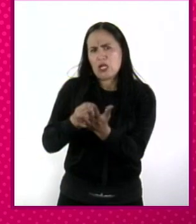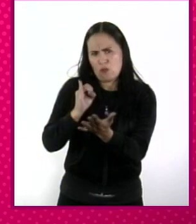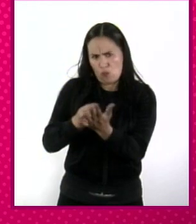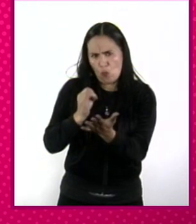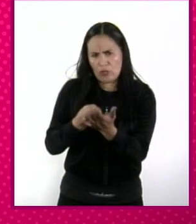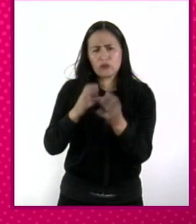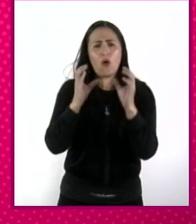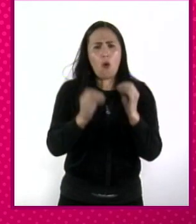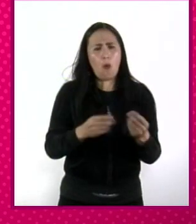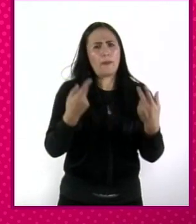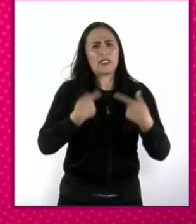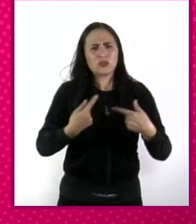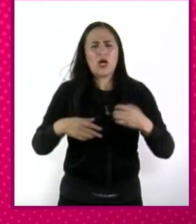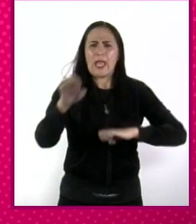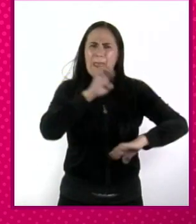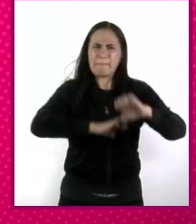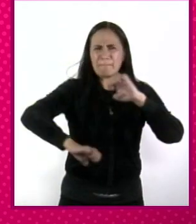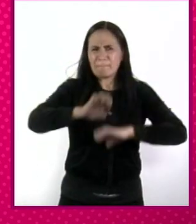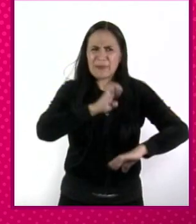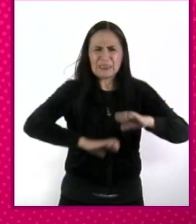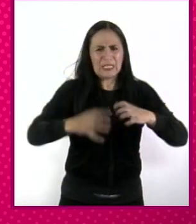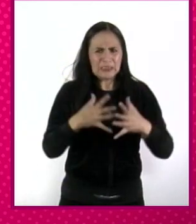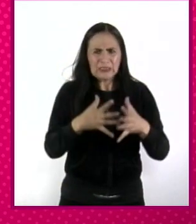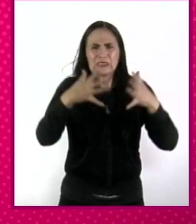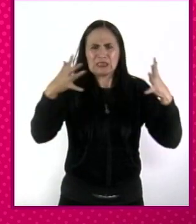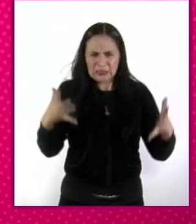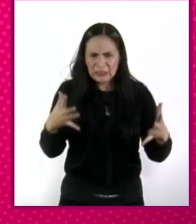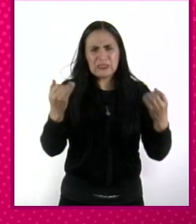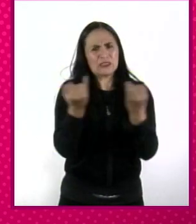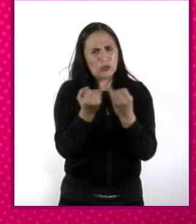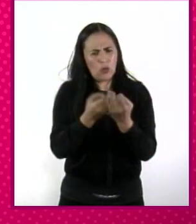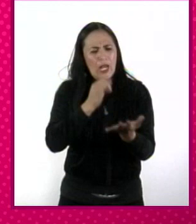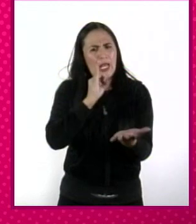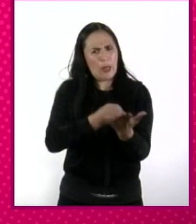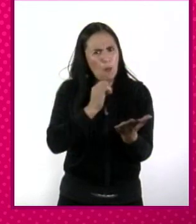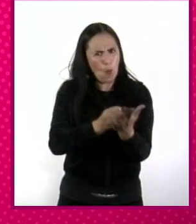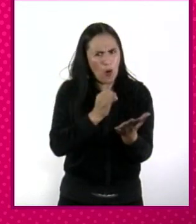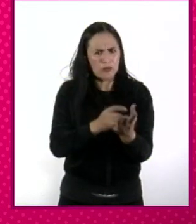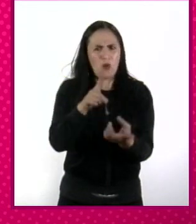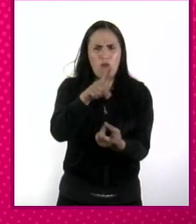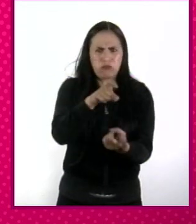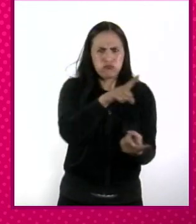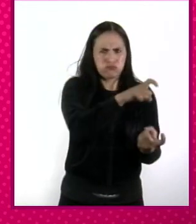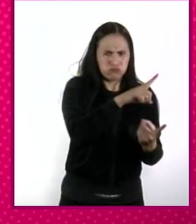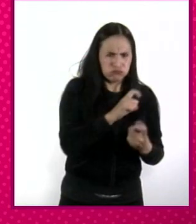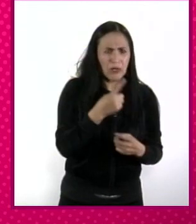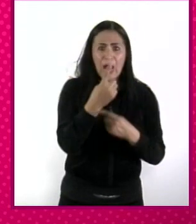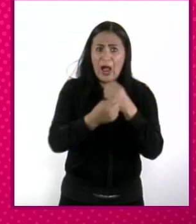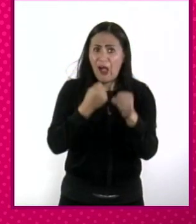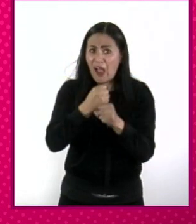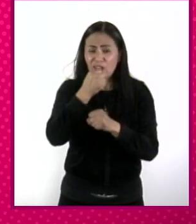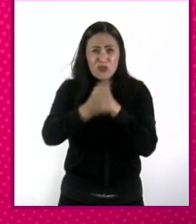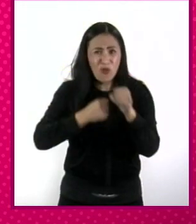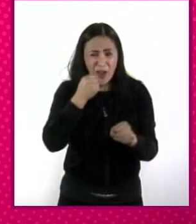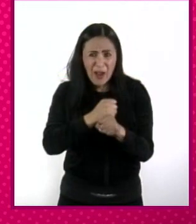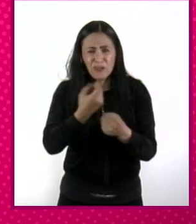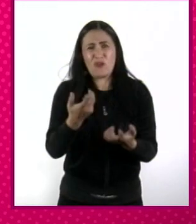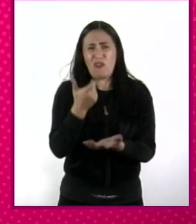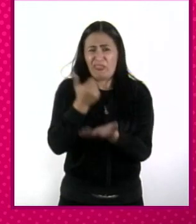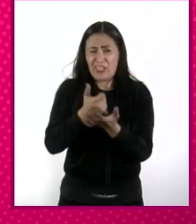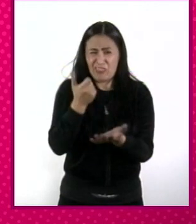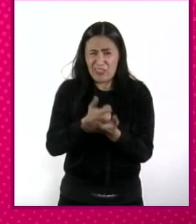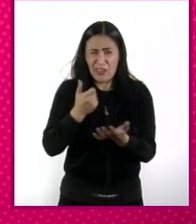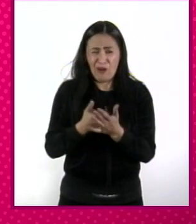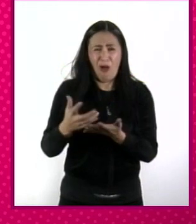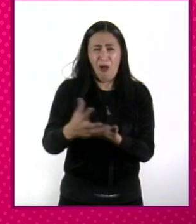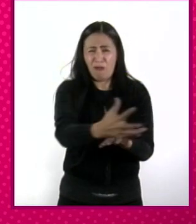grandes fortunas, a esas grandes empresas que año tras año acumulan enormes cantidades de ingresos